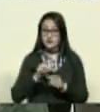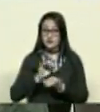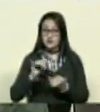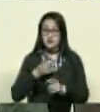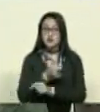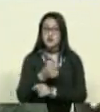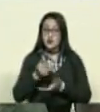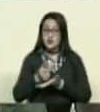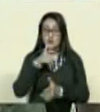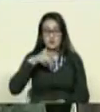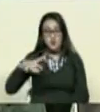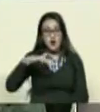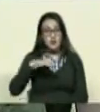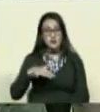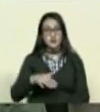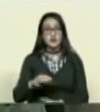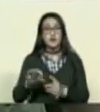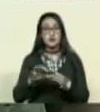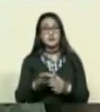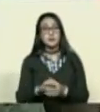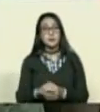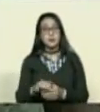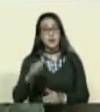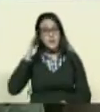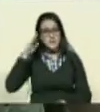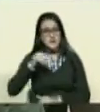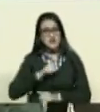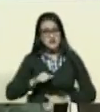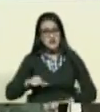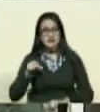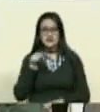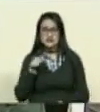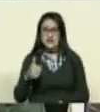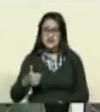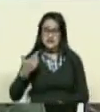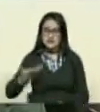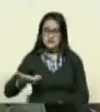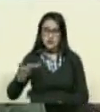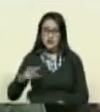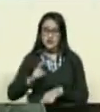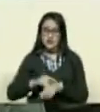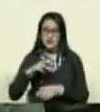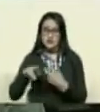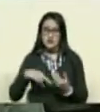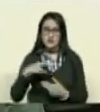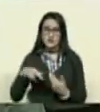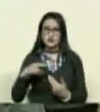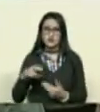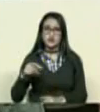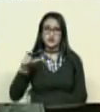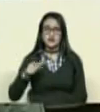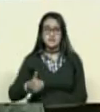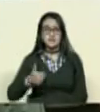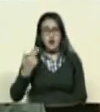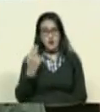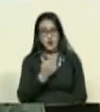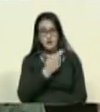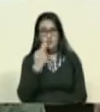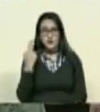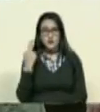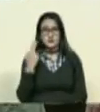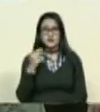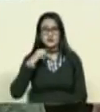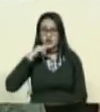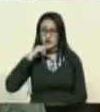también, ha dicho que la unión cívico-militar es elemental en estos tiempos de revolución cuando se requiere mayor compromiso con